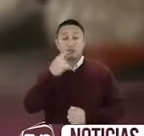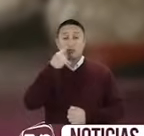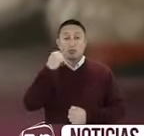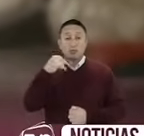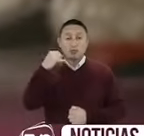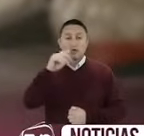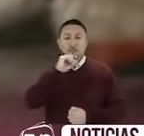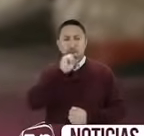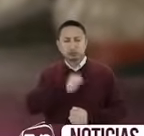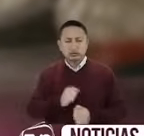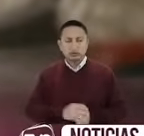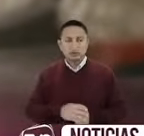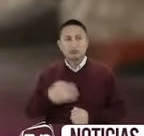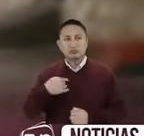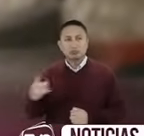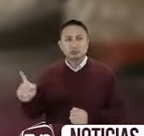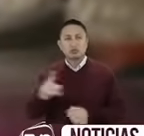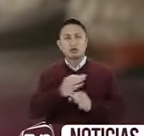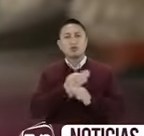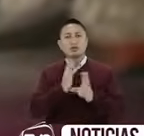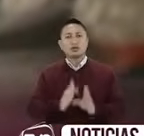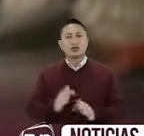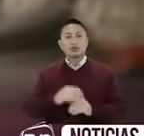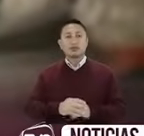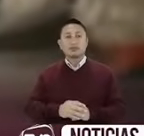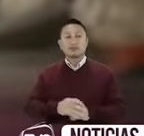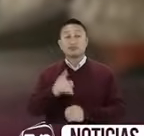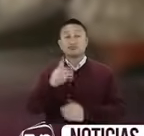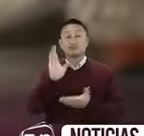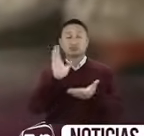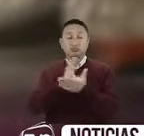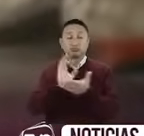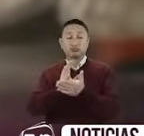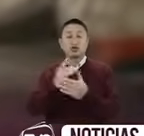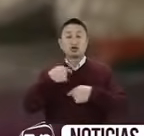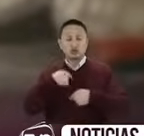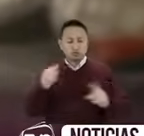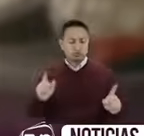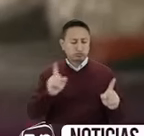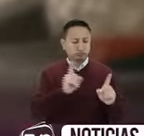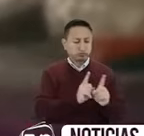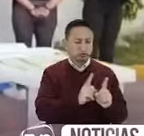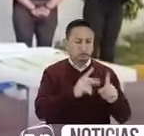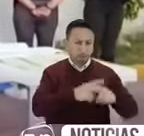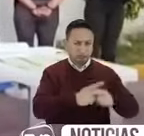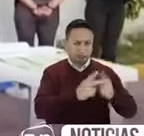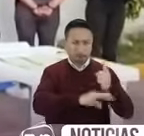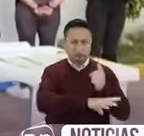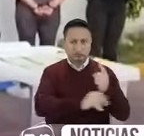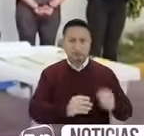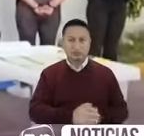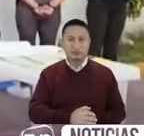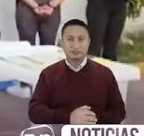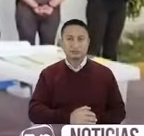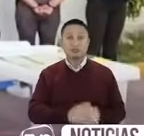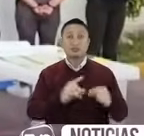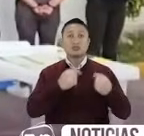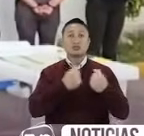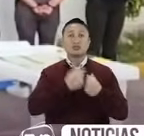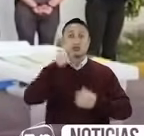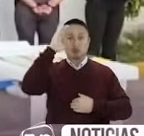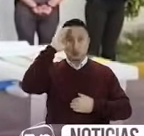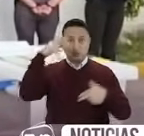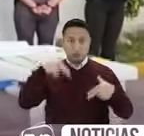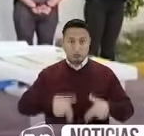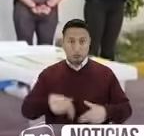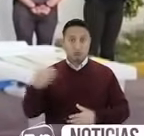haciéndose pasar por funcionarias del Instituto Ecuatoriano de Seguridad Social y comenzó el atraco. Fuimos alertados por un grupo de guardias quienes nos indicaron